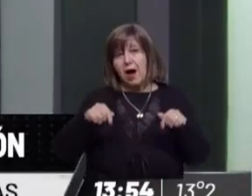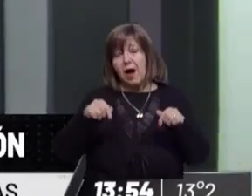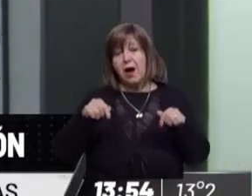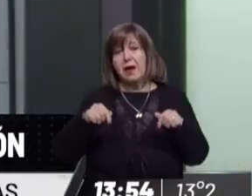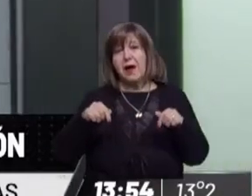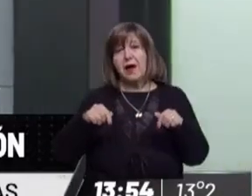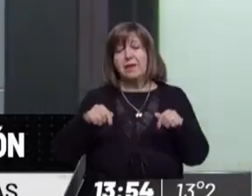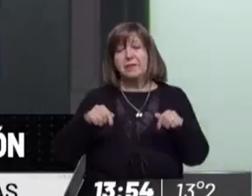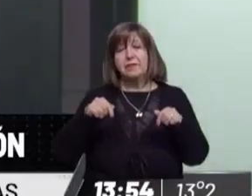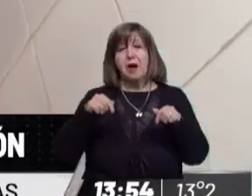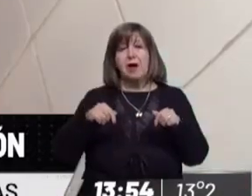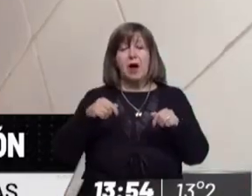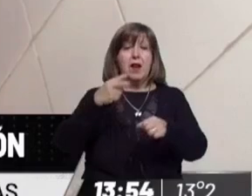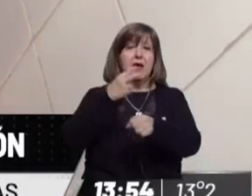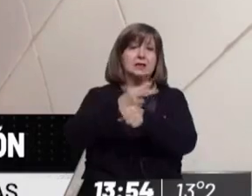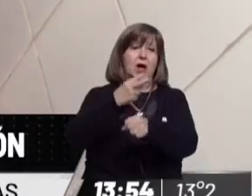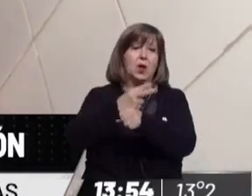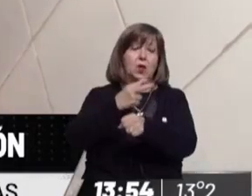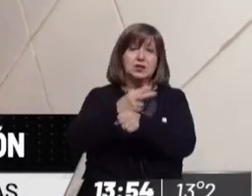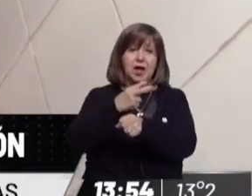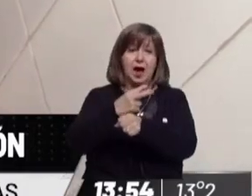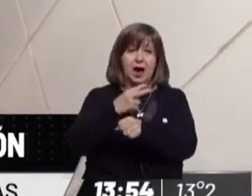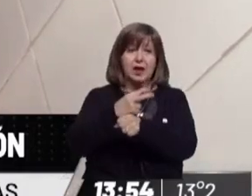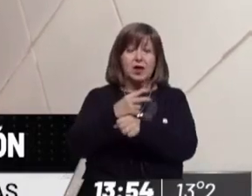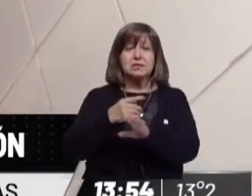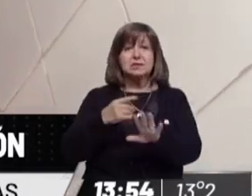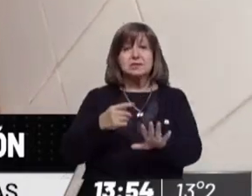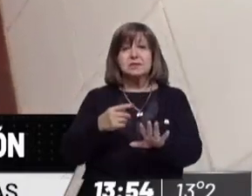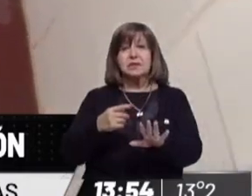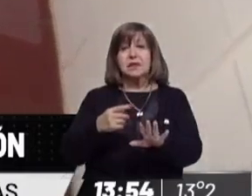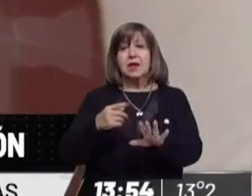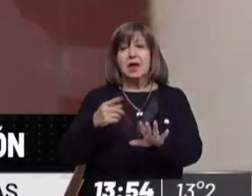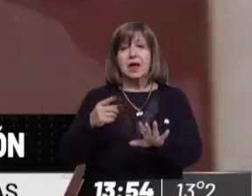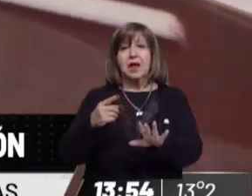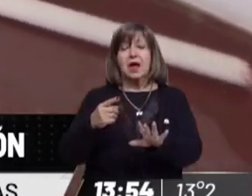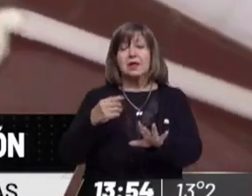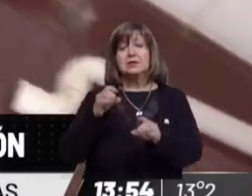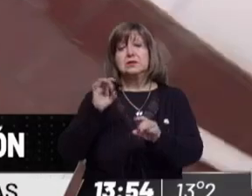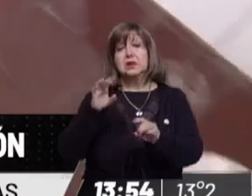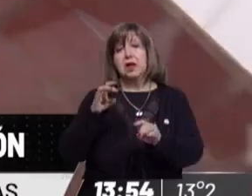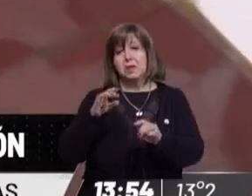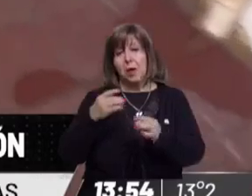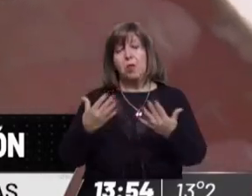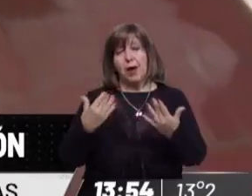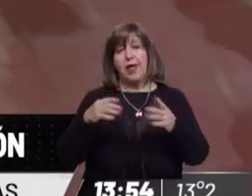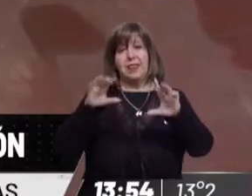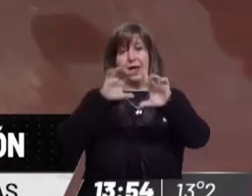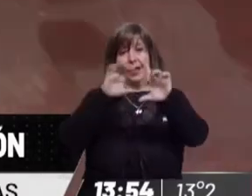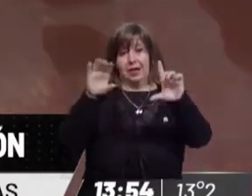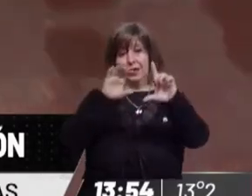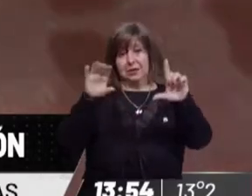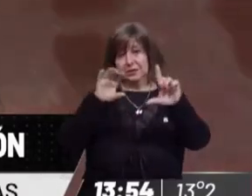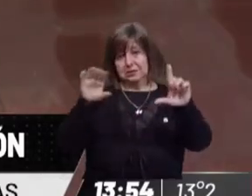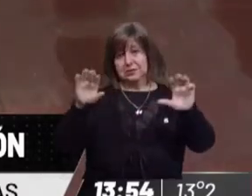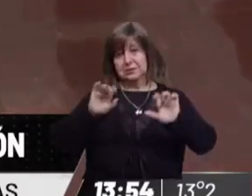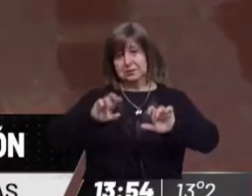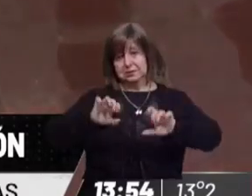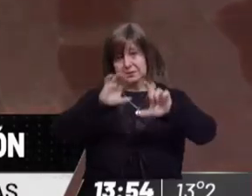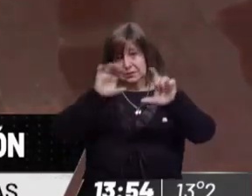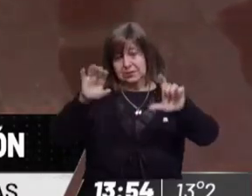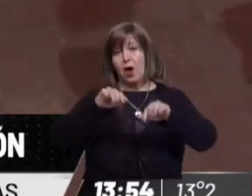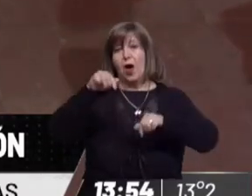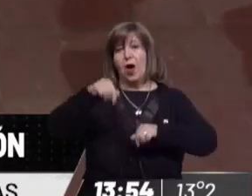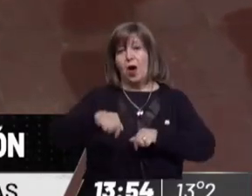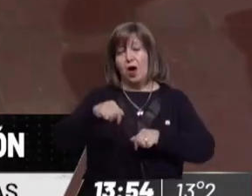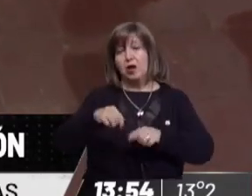por lo menos con el secundario, es que los chicos están teniendo educación de manera virtual. Así que no son días, por lo menos este día no